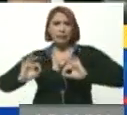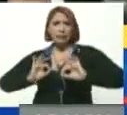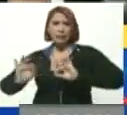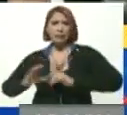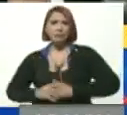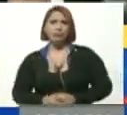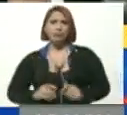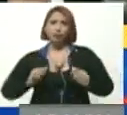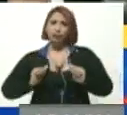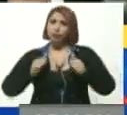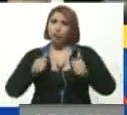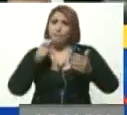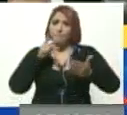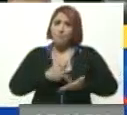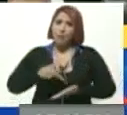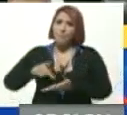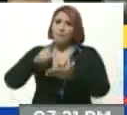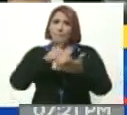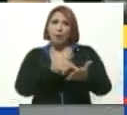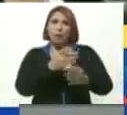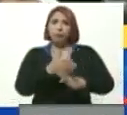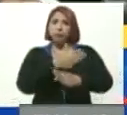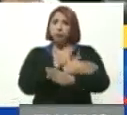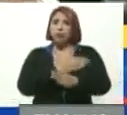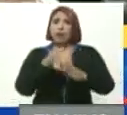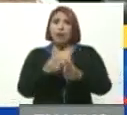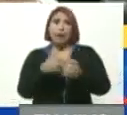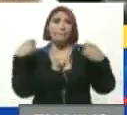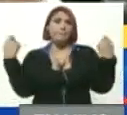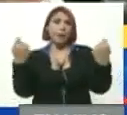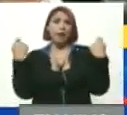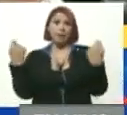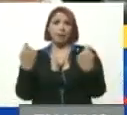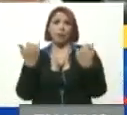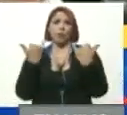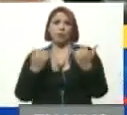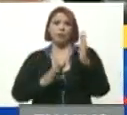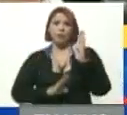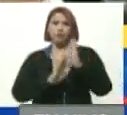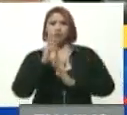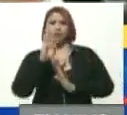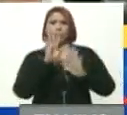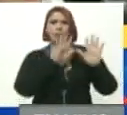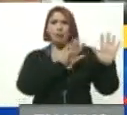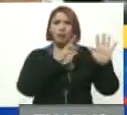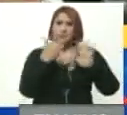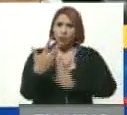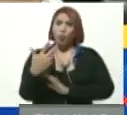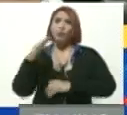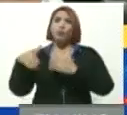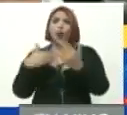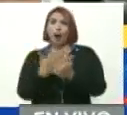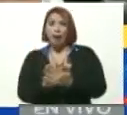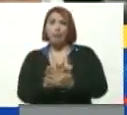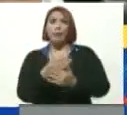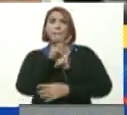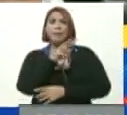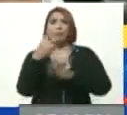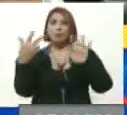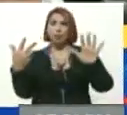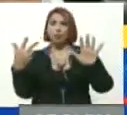que comiencen a participar en la precampaña que está en pleno desarrollo del 18 hoy al 28.